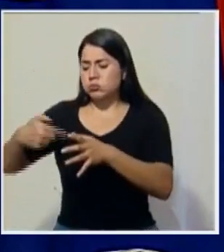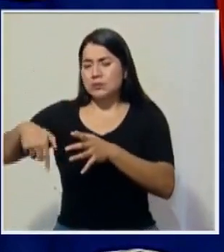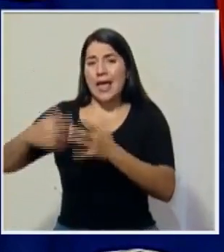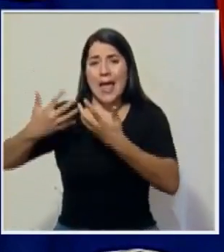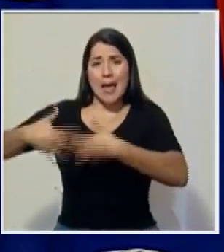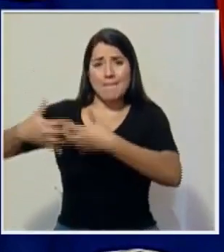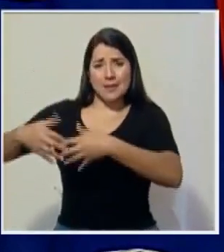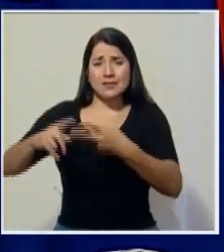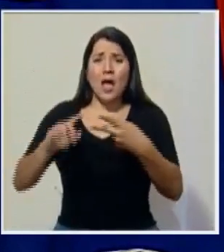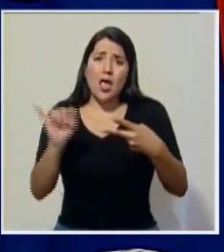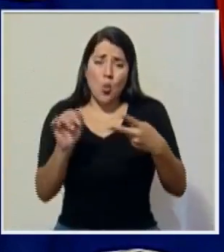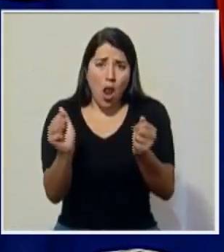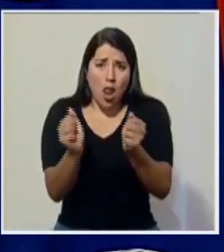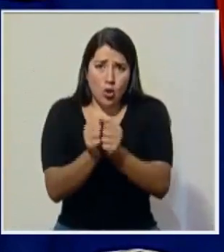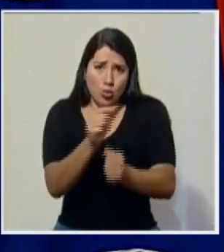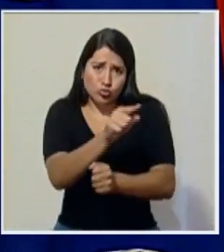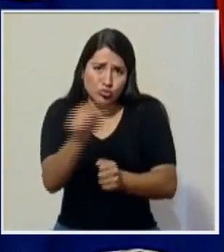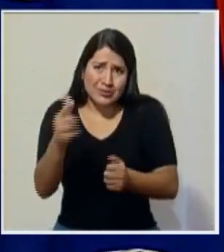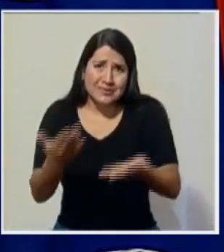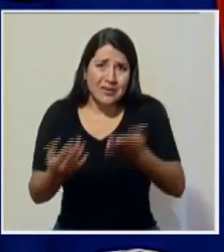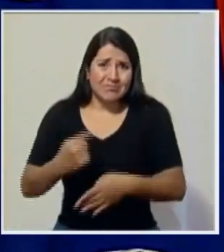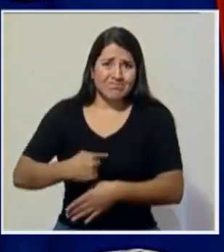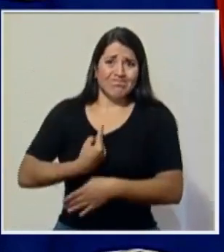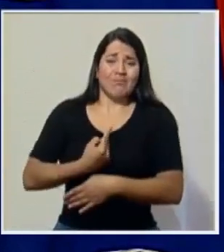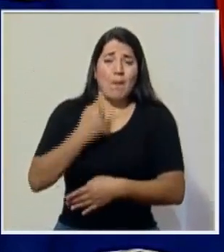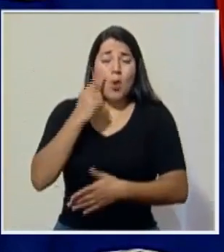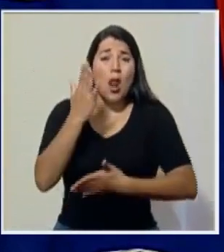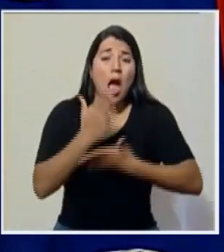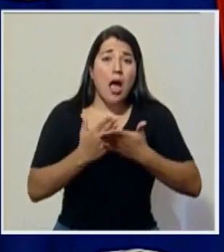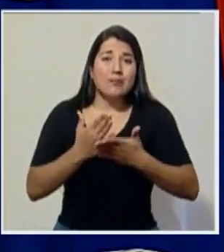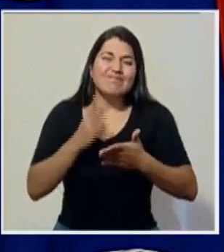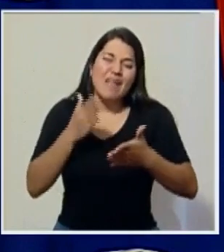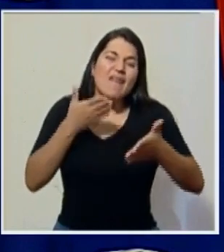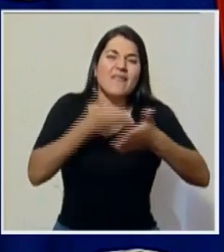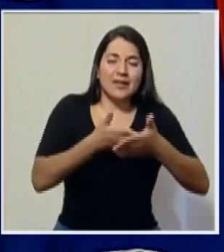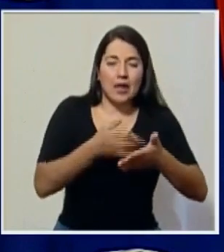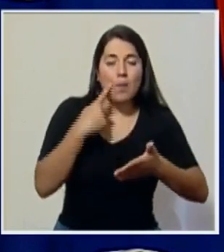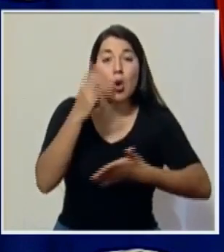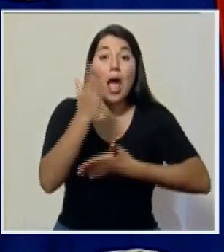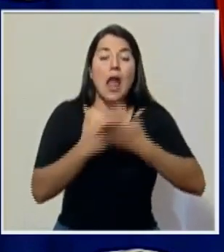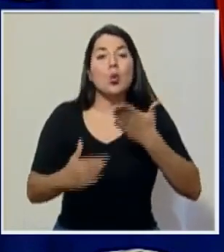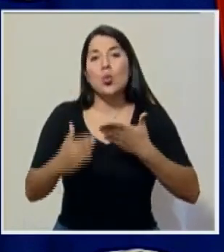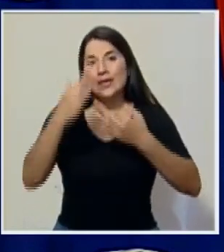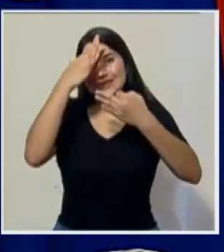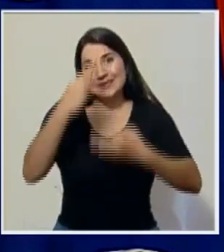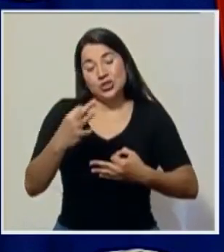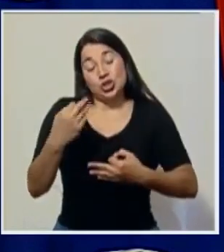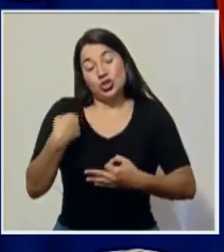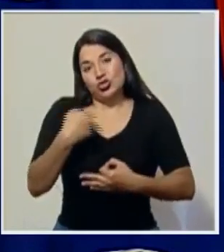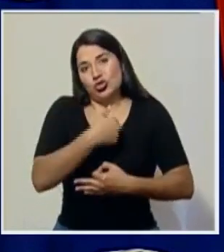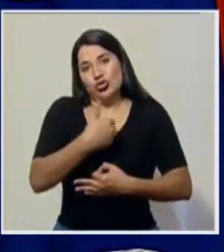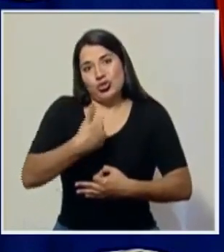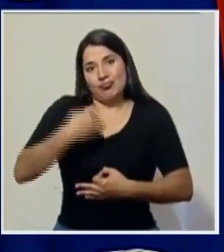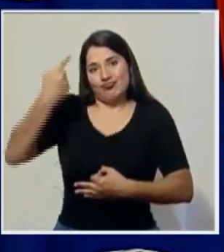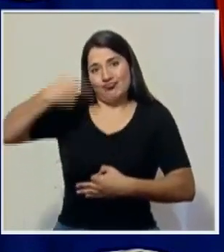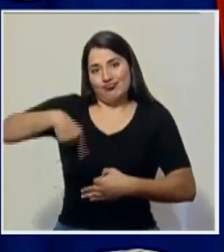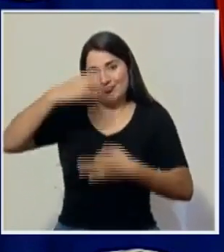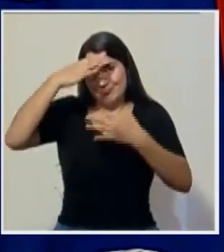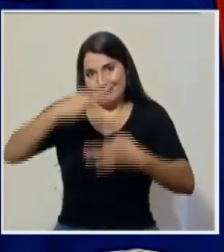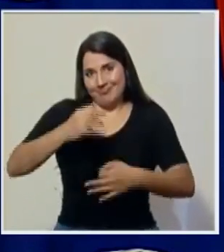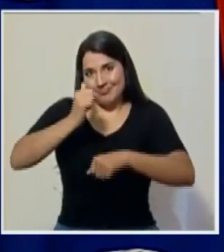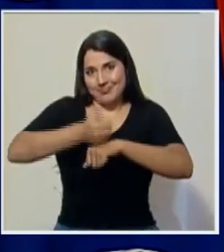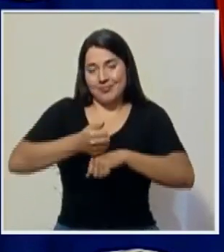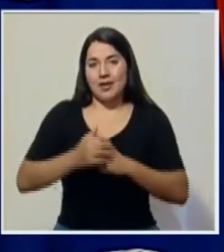sentido directamente afectados por algunas de las medidas que nos hemos visto obligados a tomar.